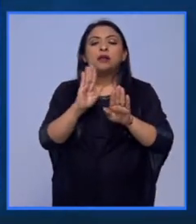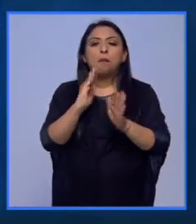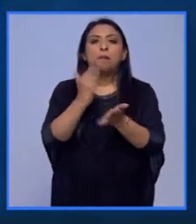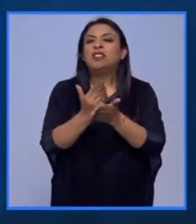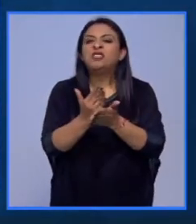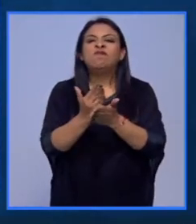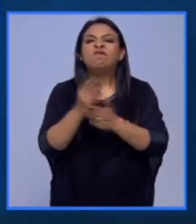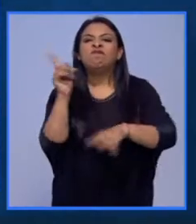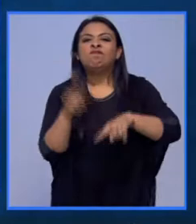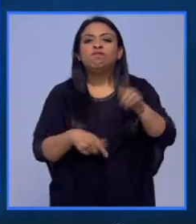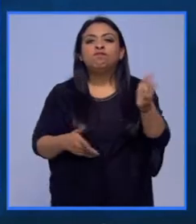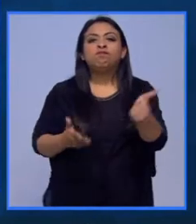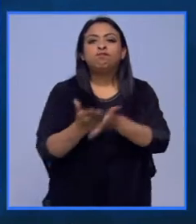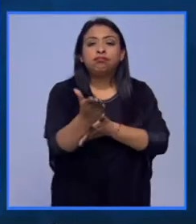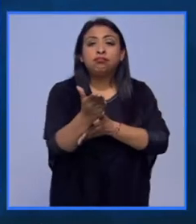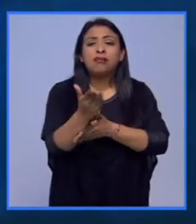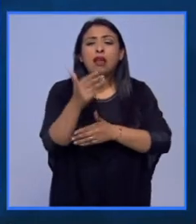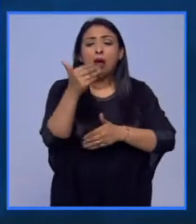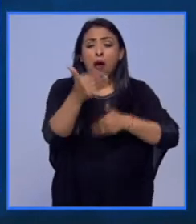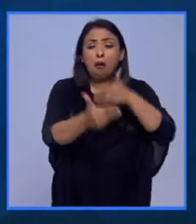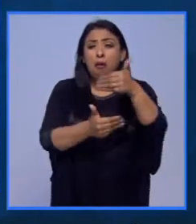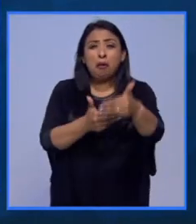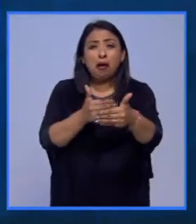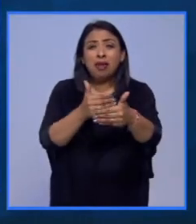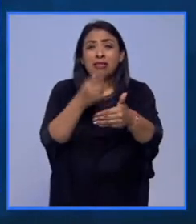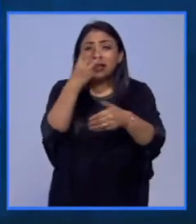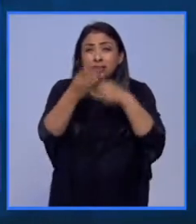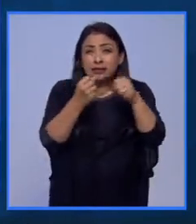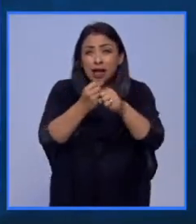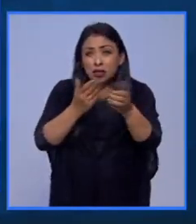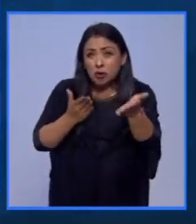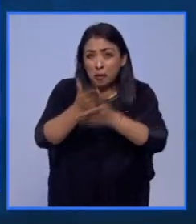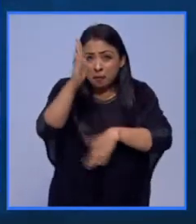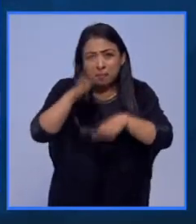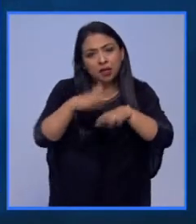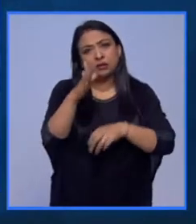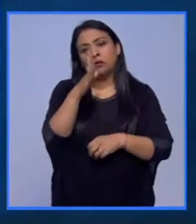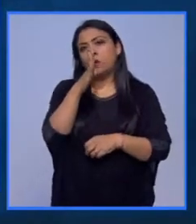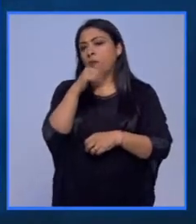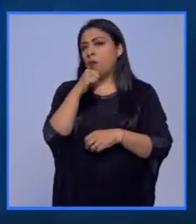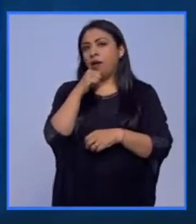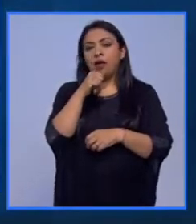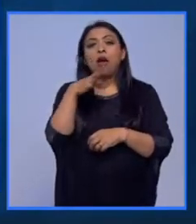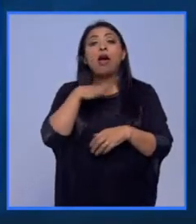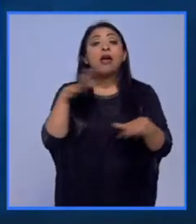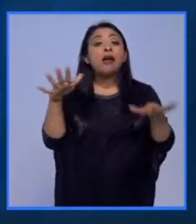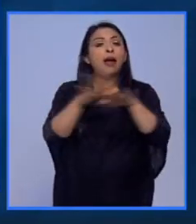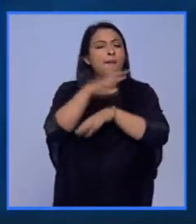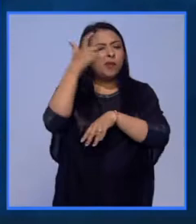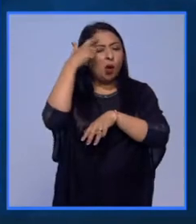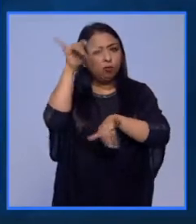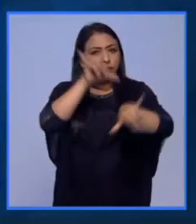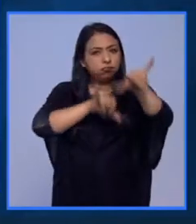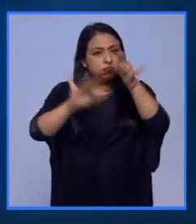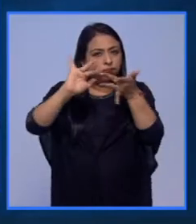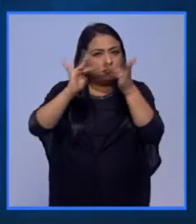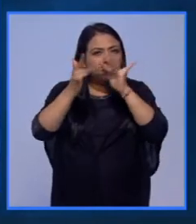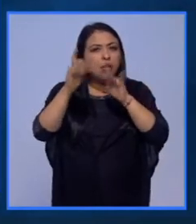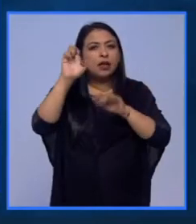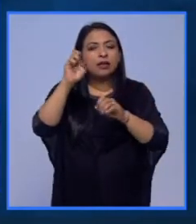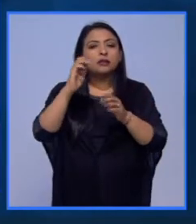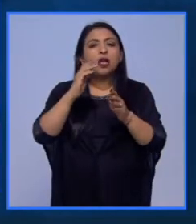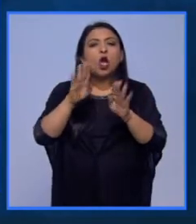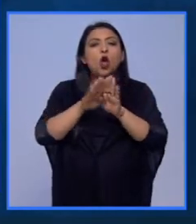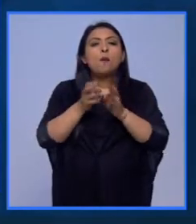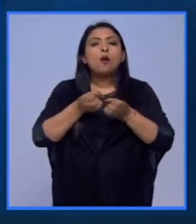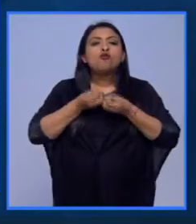que gradualmente este proceso no puede durar más de 3 años. Genera un cambio neuroquímico que es un incremento en la